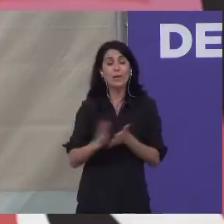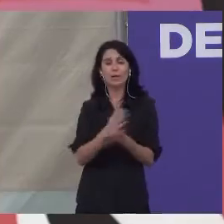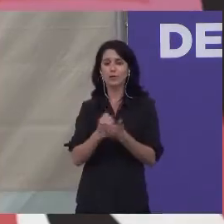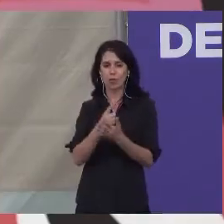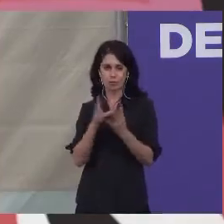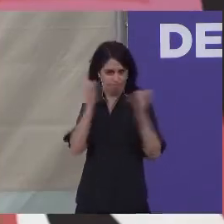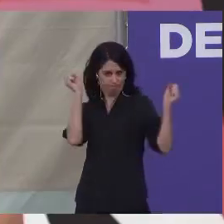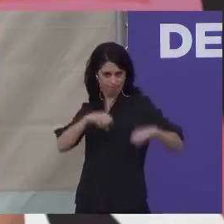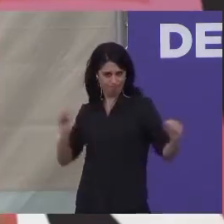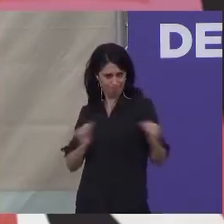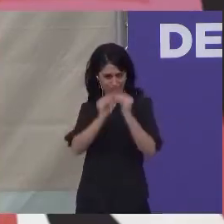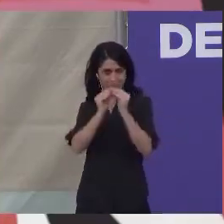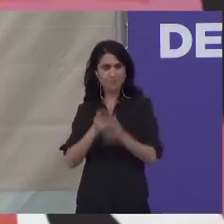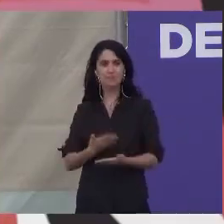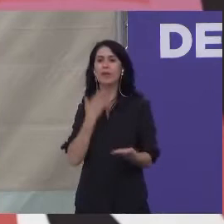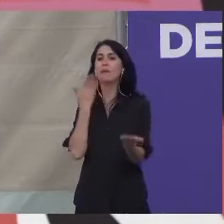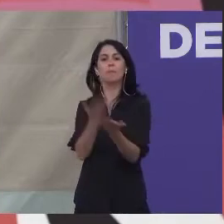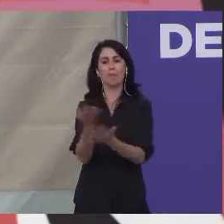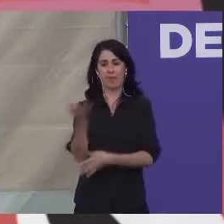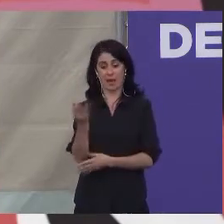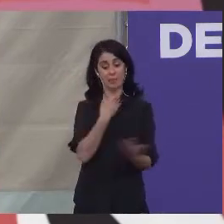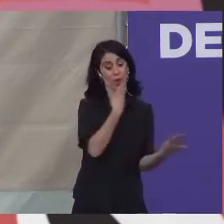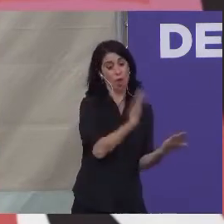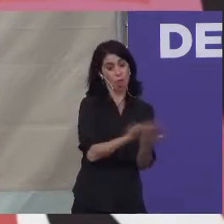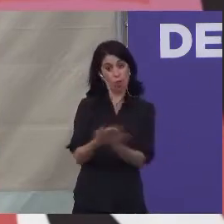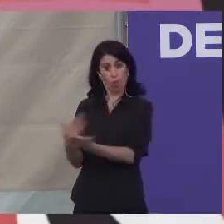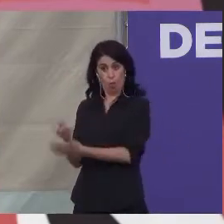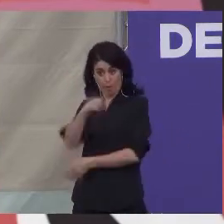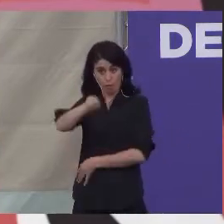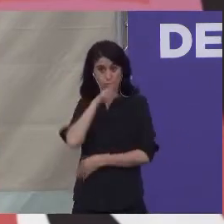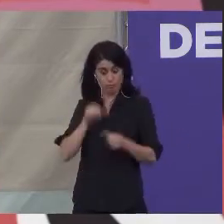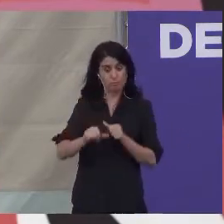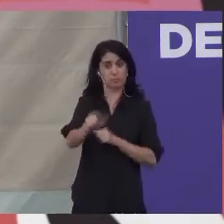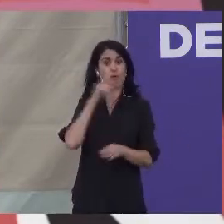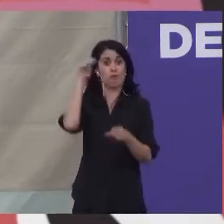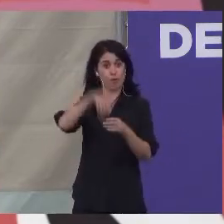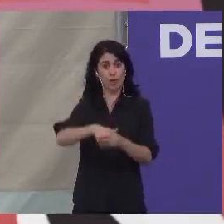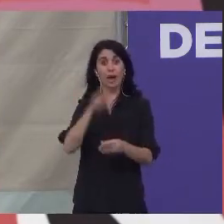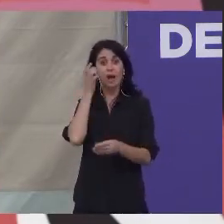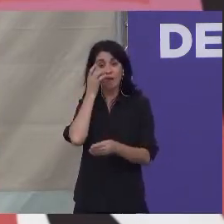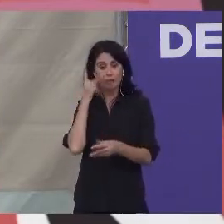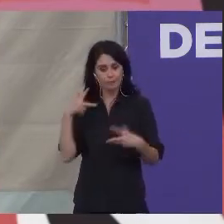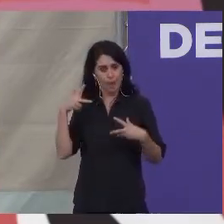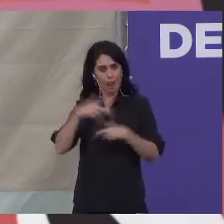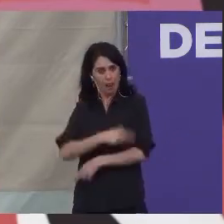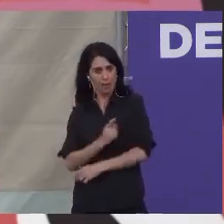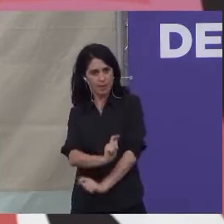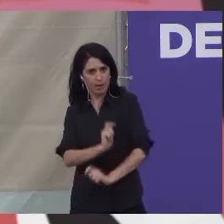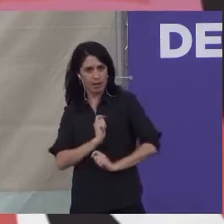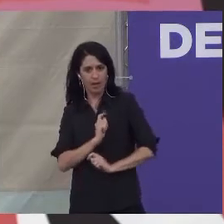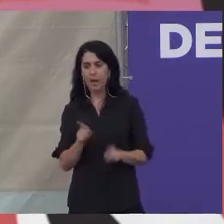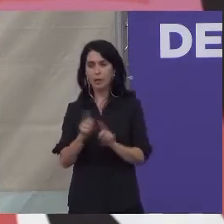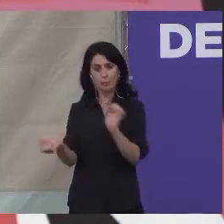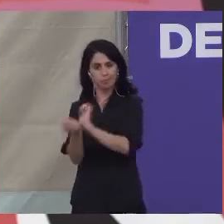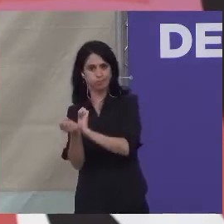ella. Como se reflejan los documentos que vais a votar, nos coactan, nos atan las manos